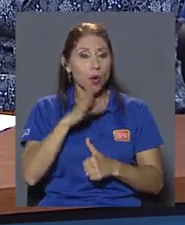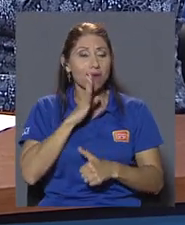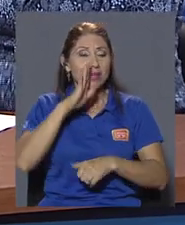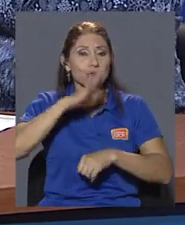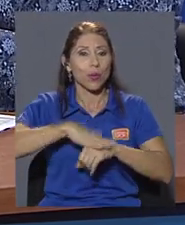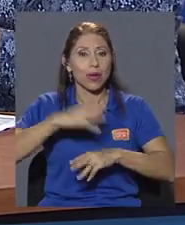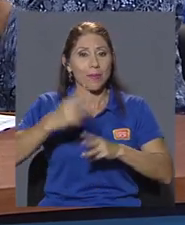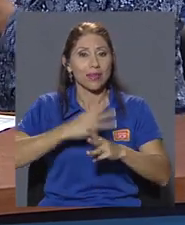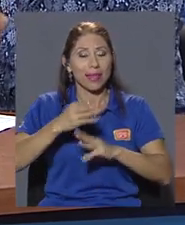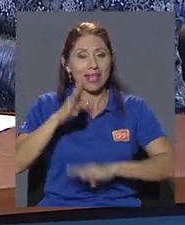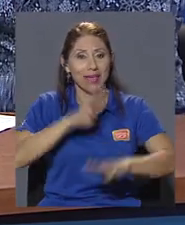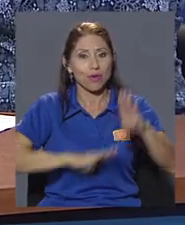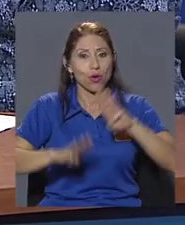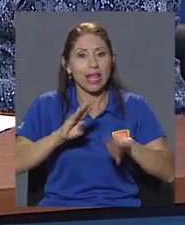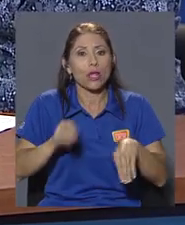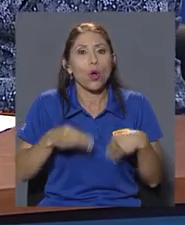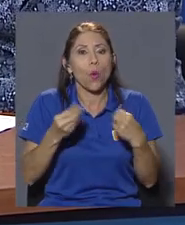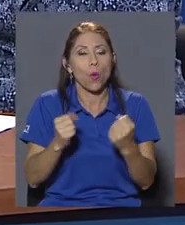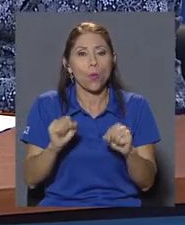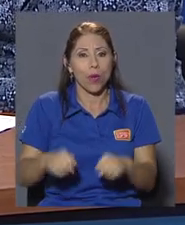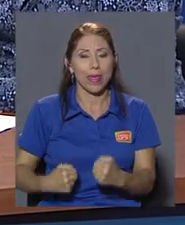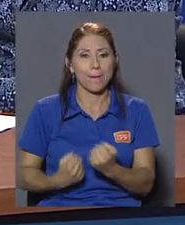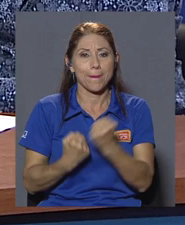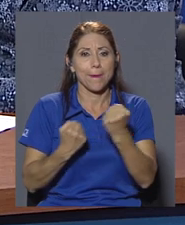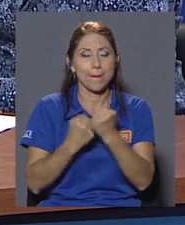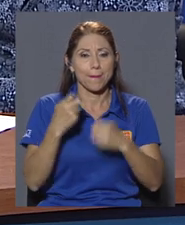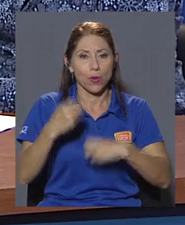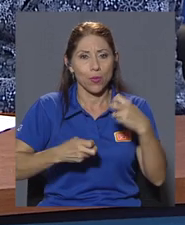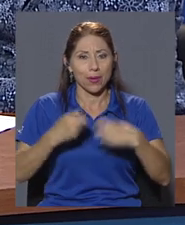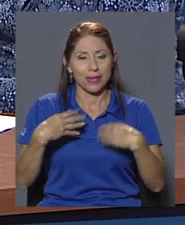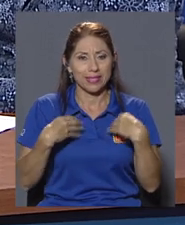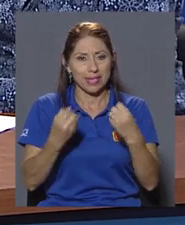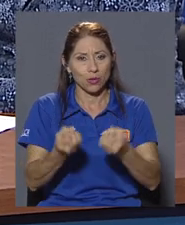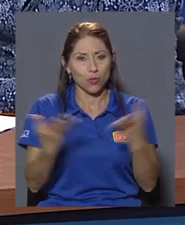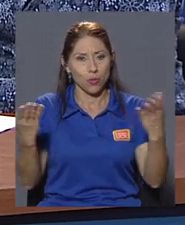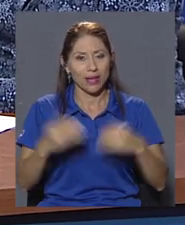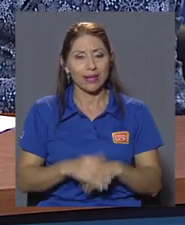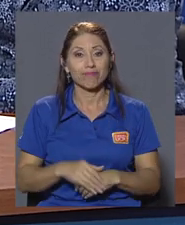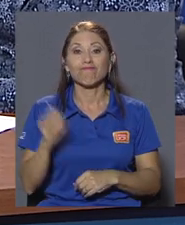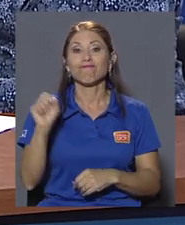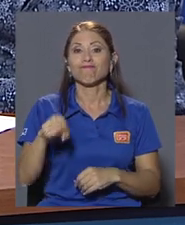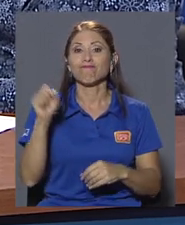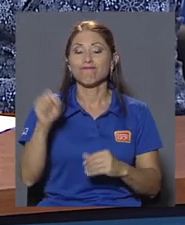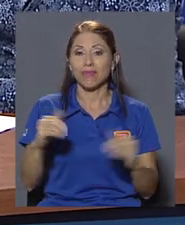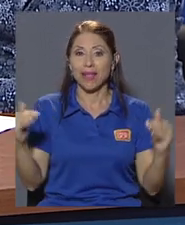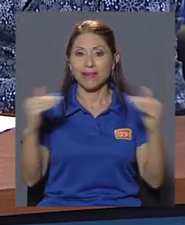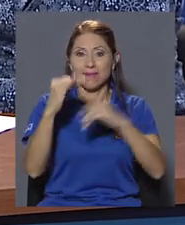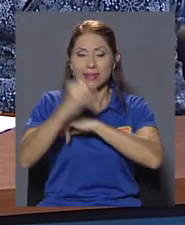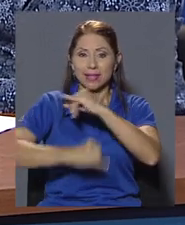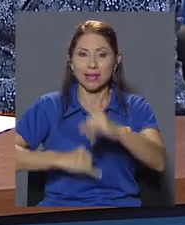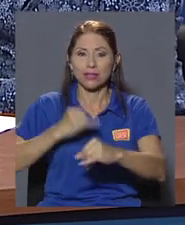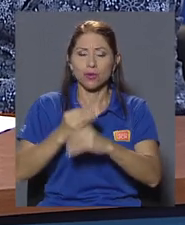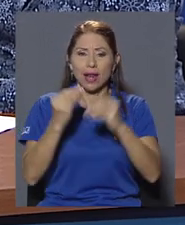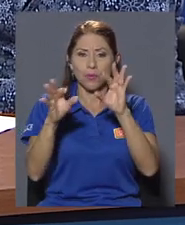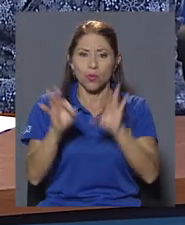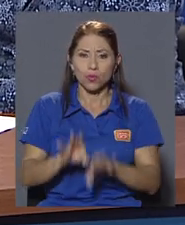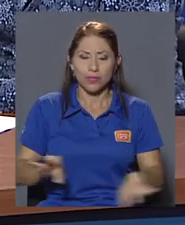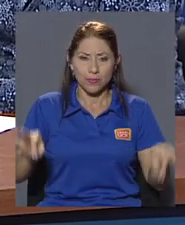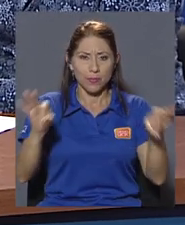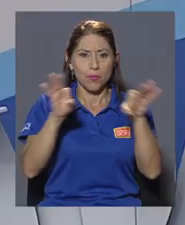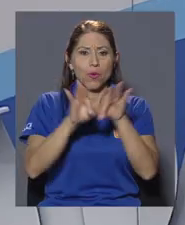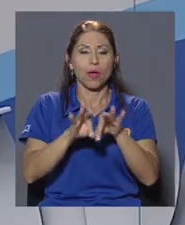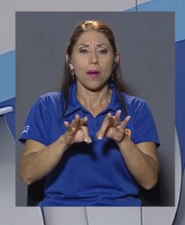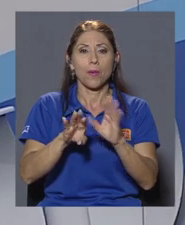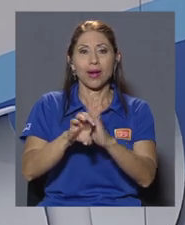biológica y cómo aportar a problemas de salud pública es de gran importancia a nivel internacional por ejemplo